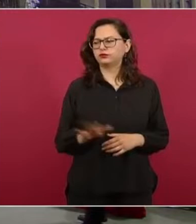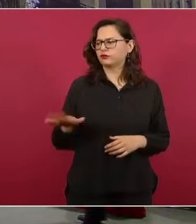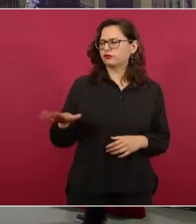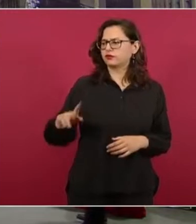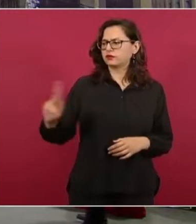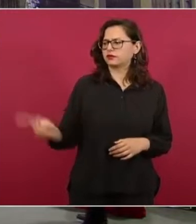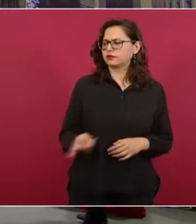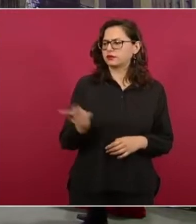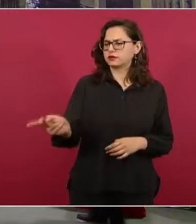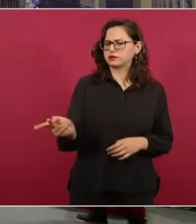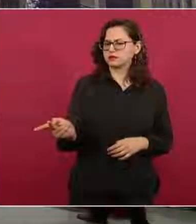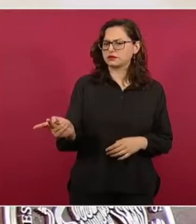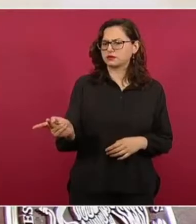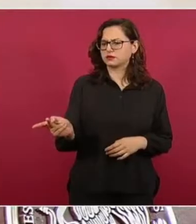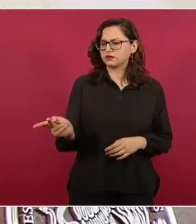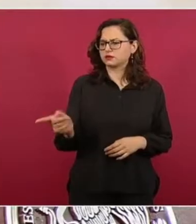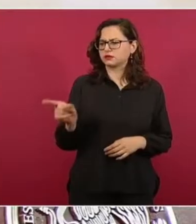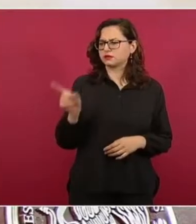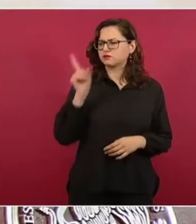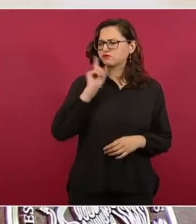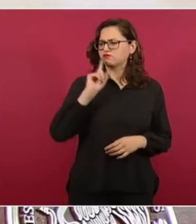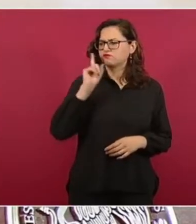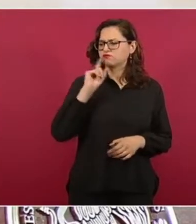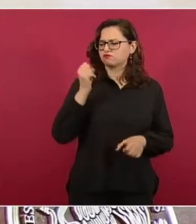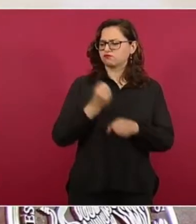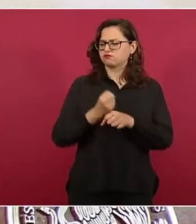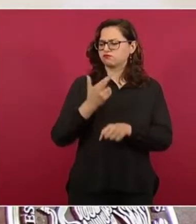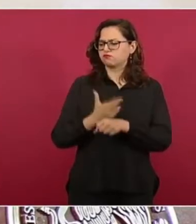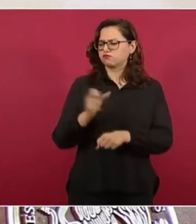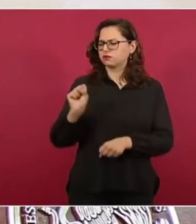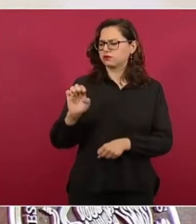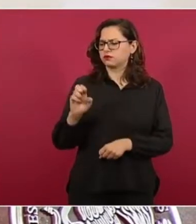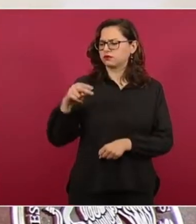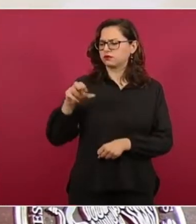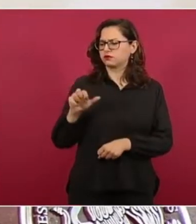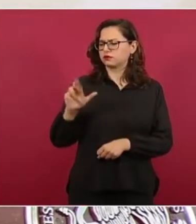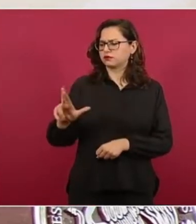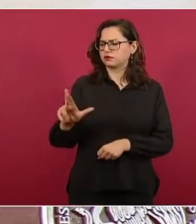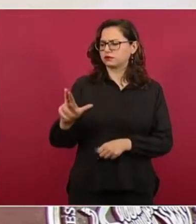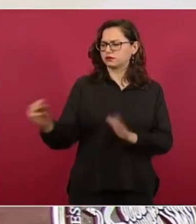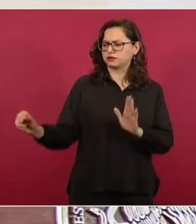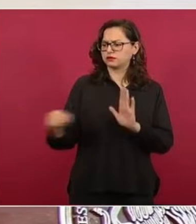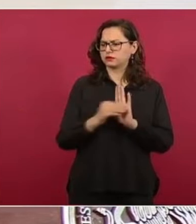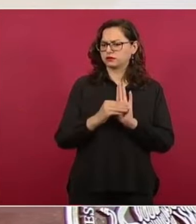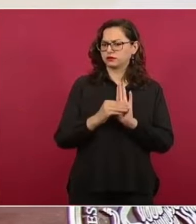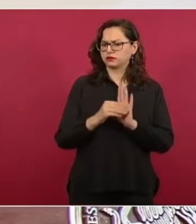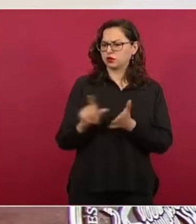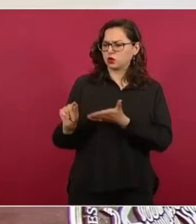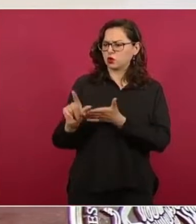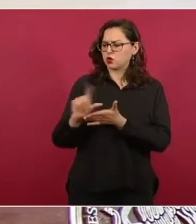de, creo que la secretaria de Energía lo puso en su